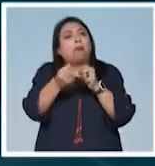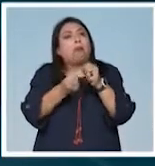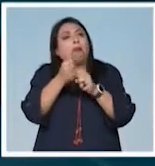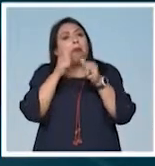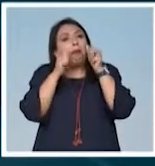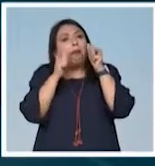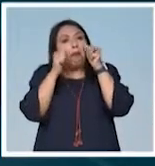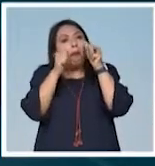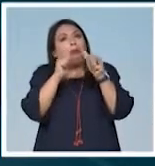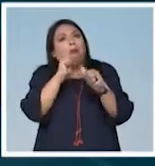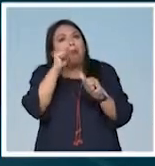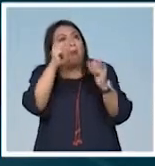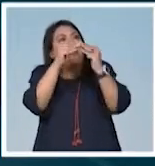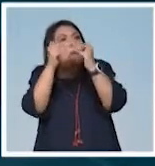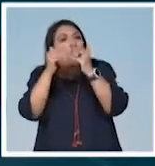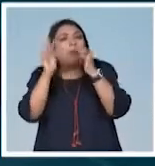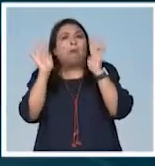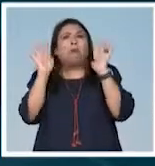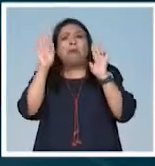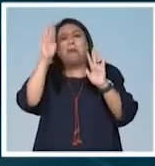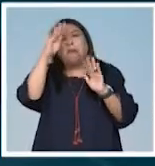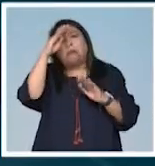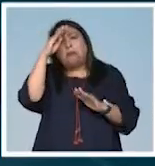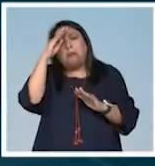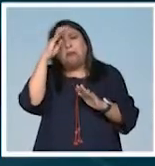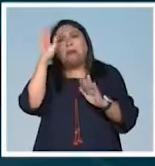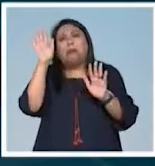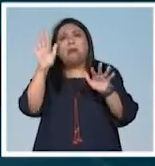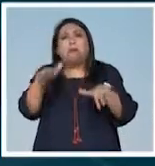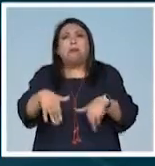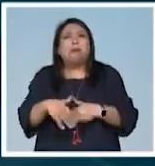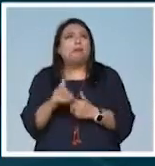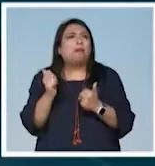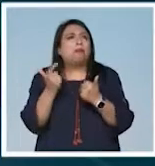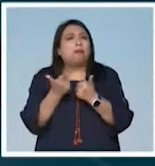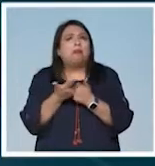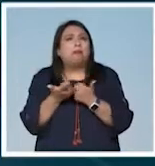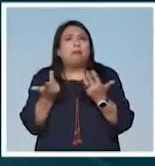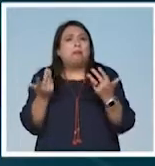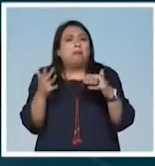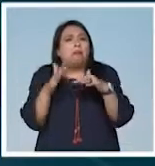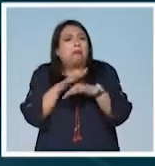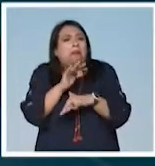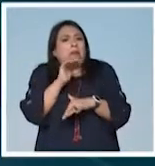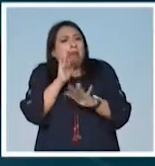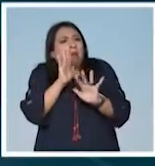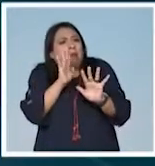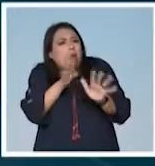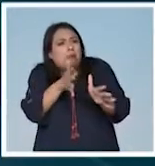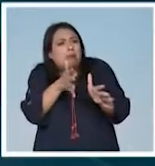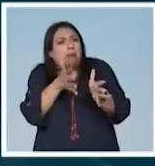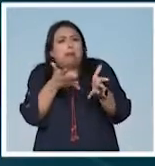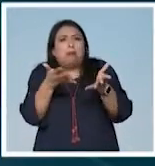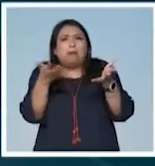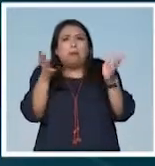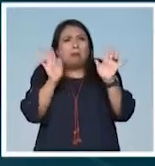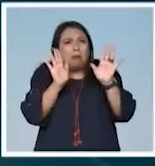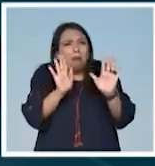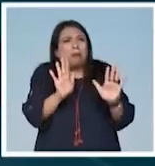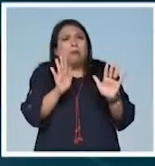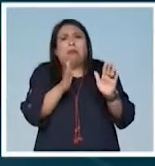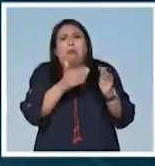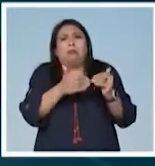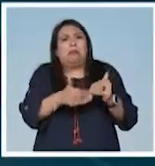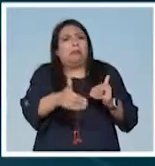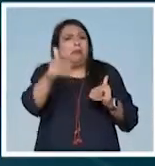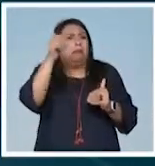atención a la vivienda, porque lo tomamos a veces como algo que no cambia, ¿no? Algo que se va a mantener íntegro durante toda